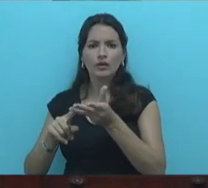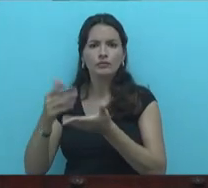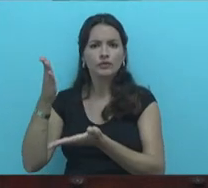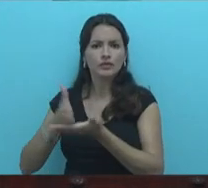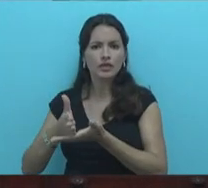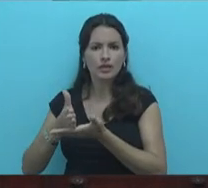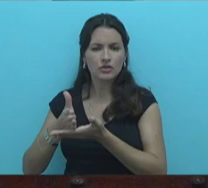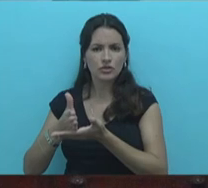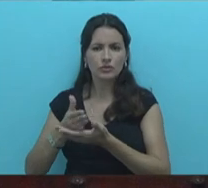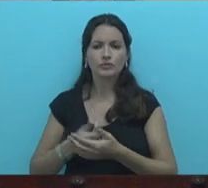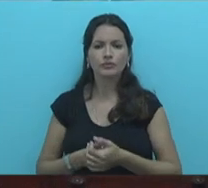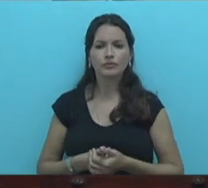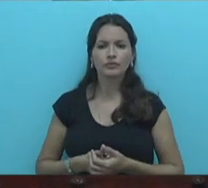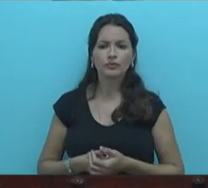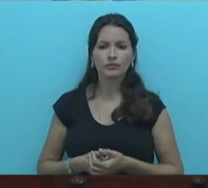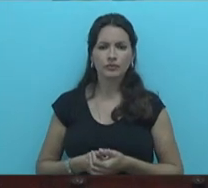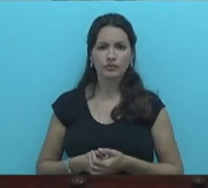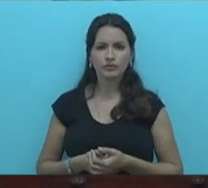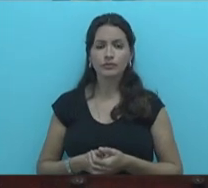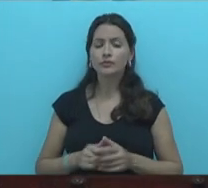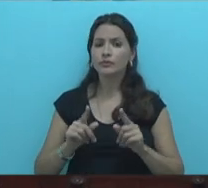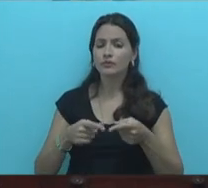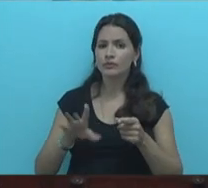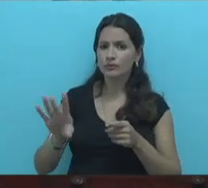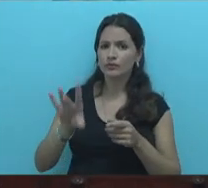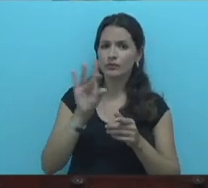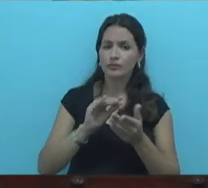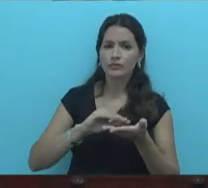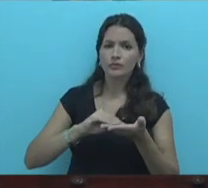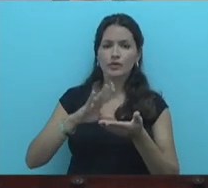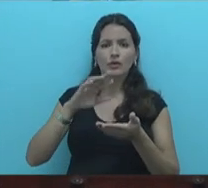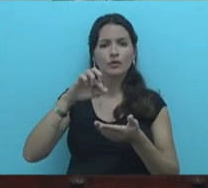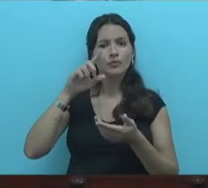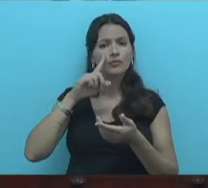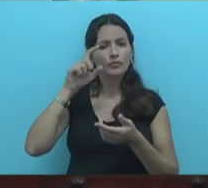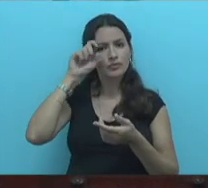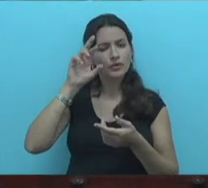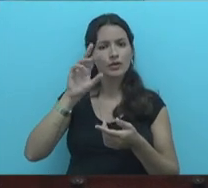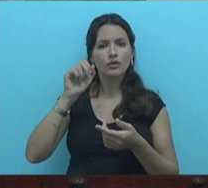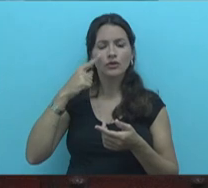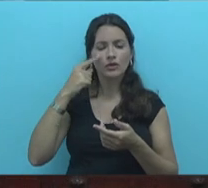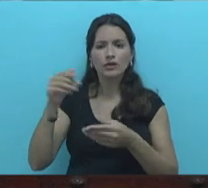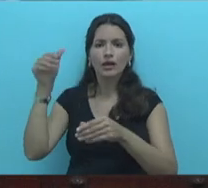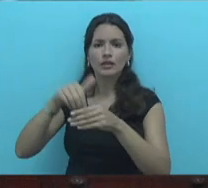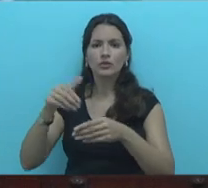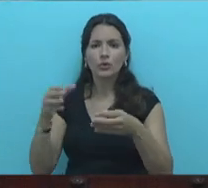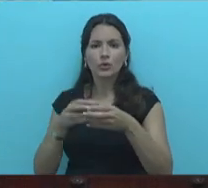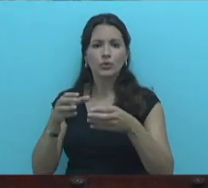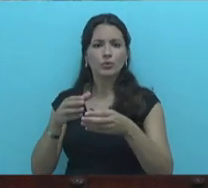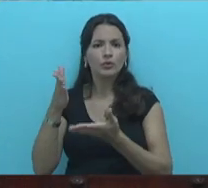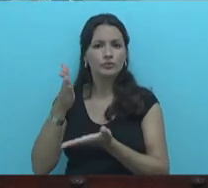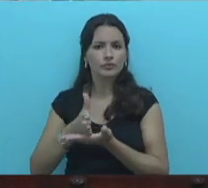Comisión de Derechos y Garantías, artículo segundo, designar al señor diputado Oscar Pieroni para integrar la Comisión de Derechos y Garantías, artículo tercero de forma.